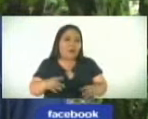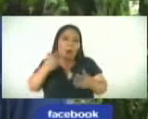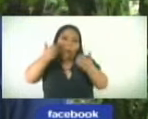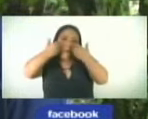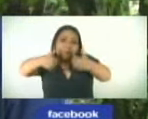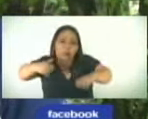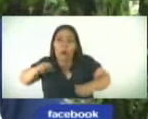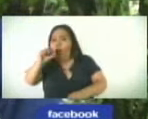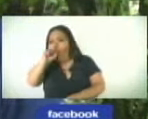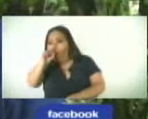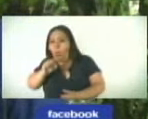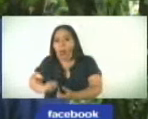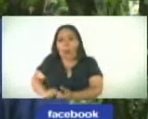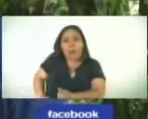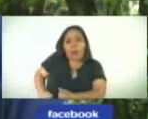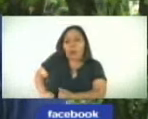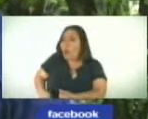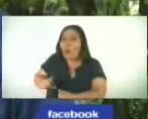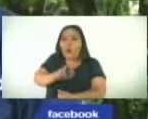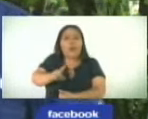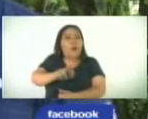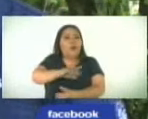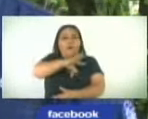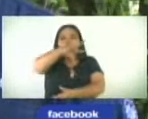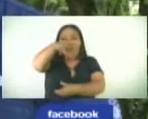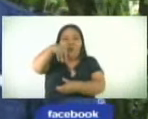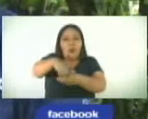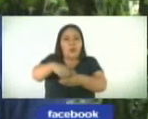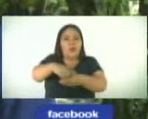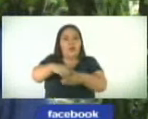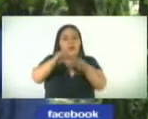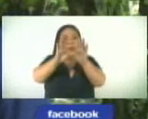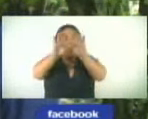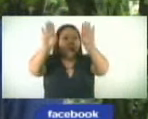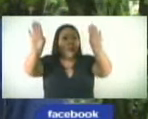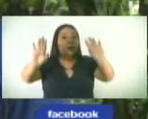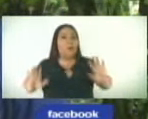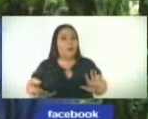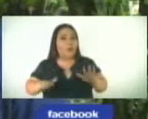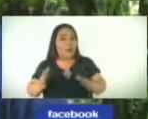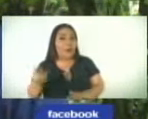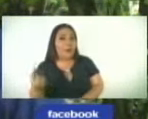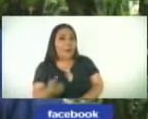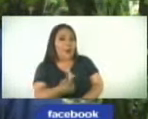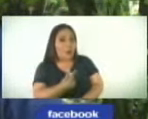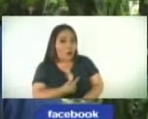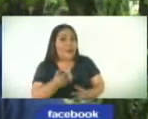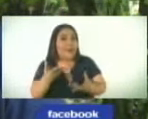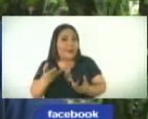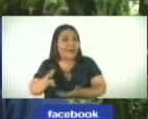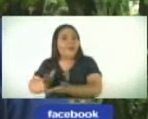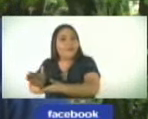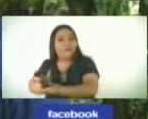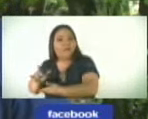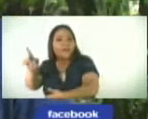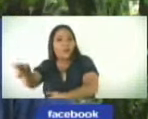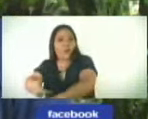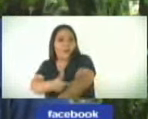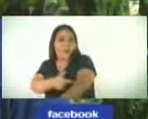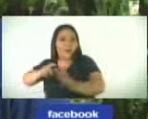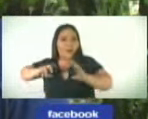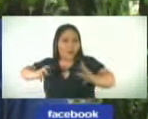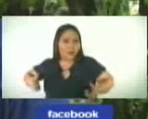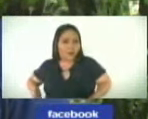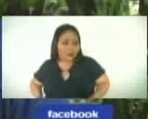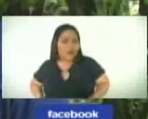por tos o por diarrea, sino que en general, y es un fenómeno porque la población cada vez más quiere ir a lo público. A tal grado